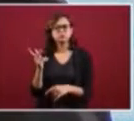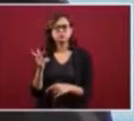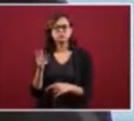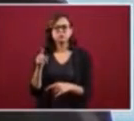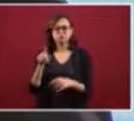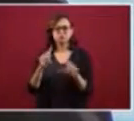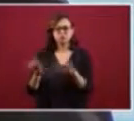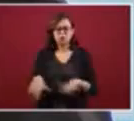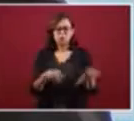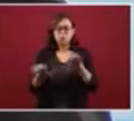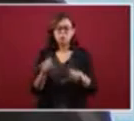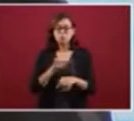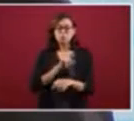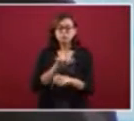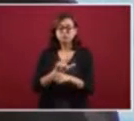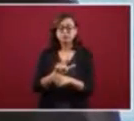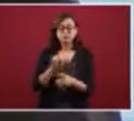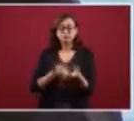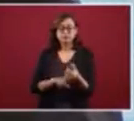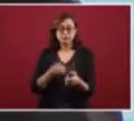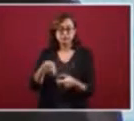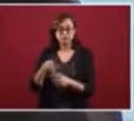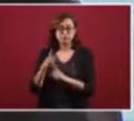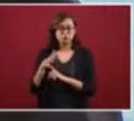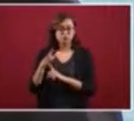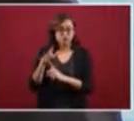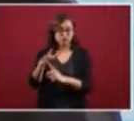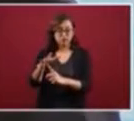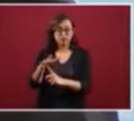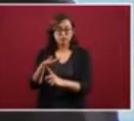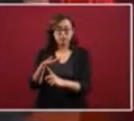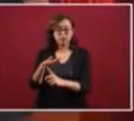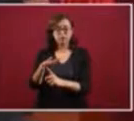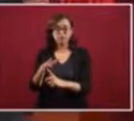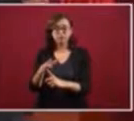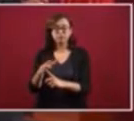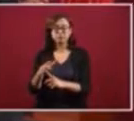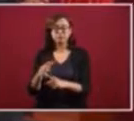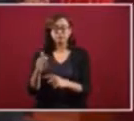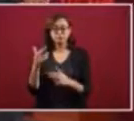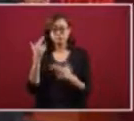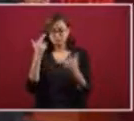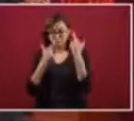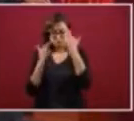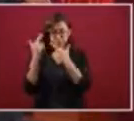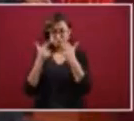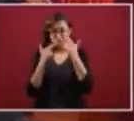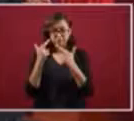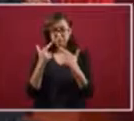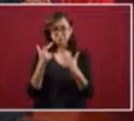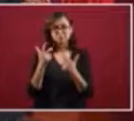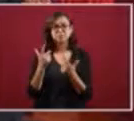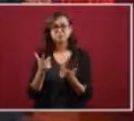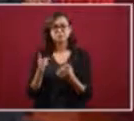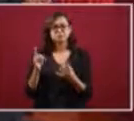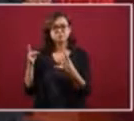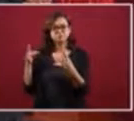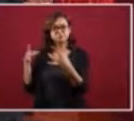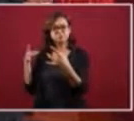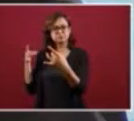software especializado con el que cuentan ellos en Casina, que la frecuencia es